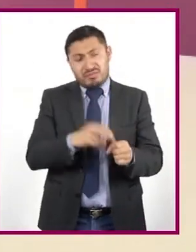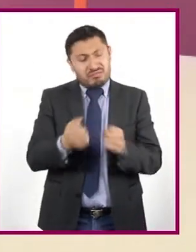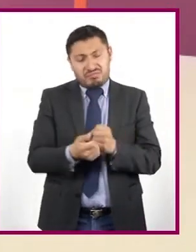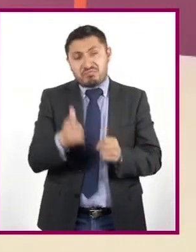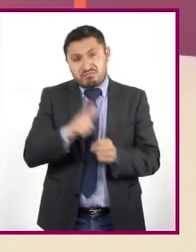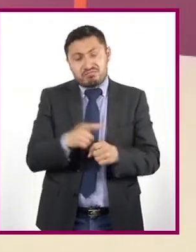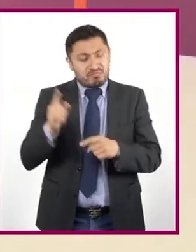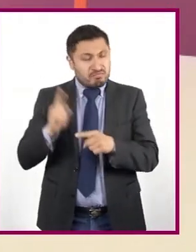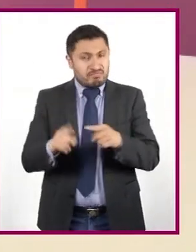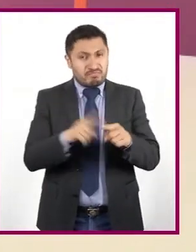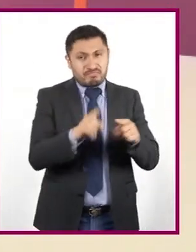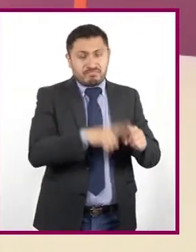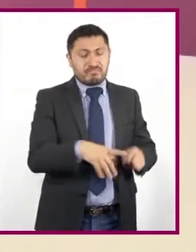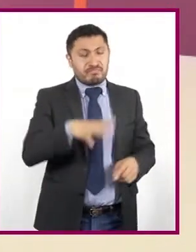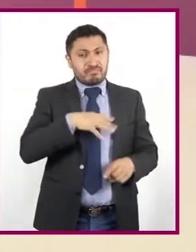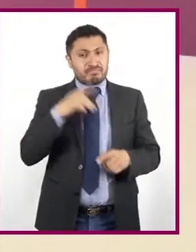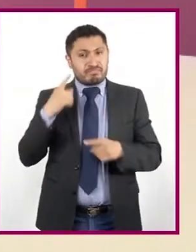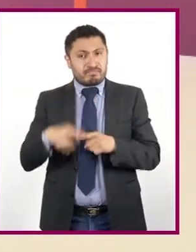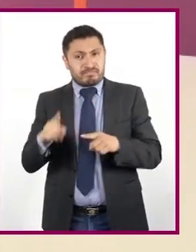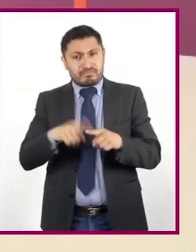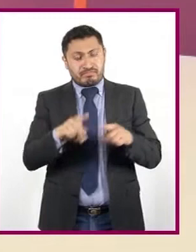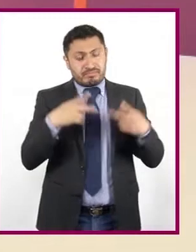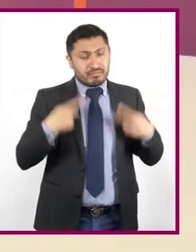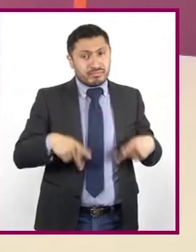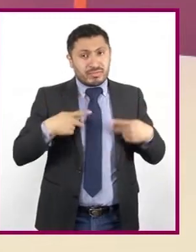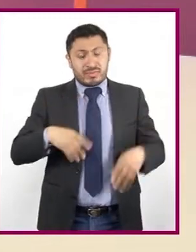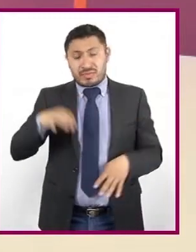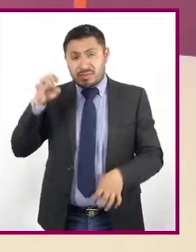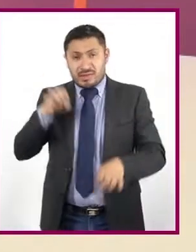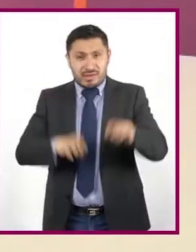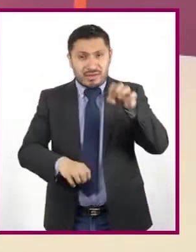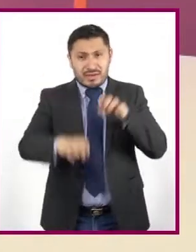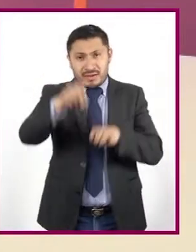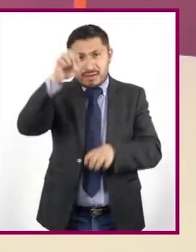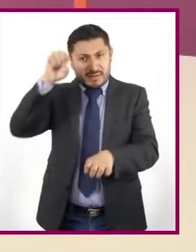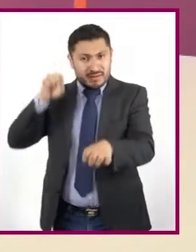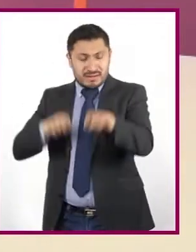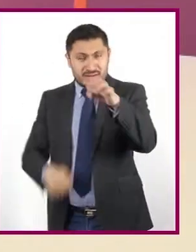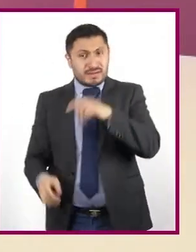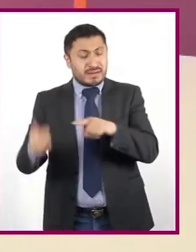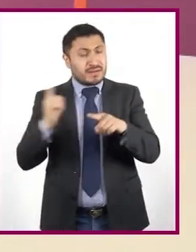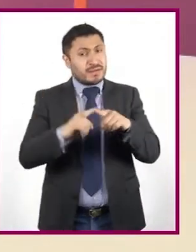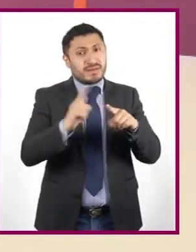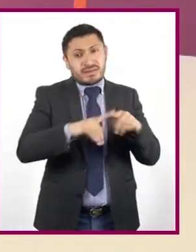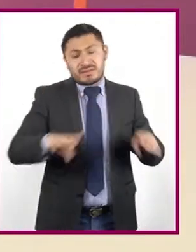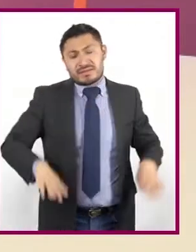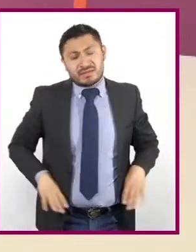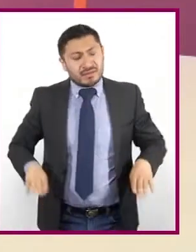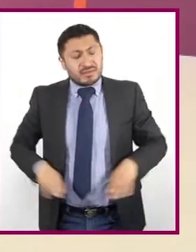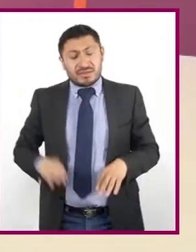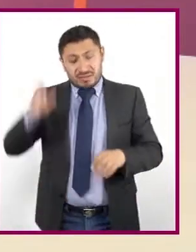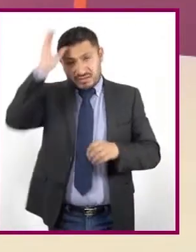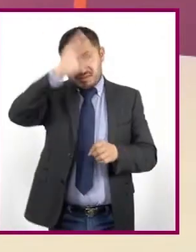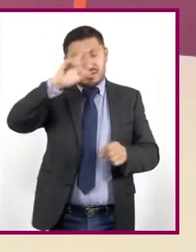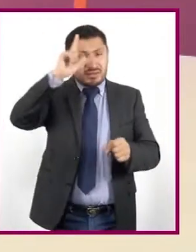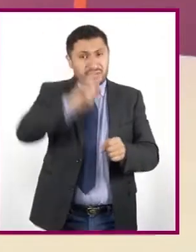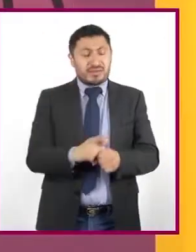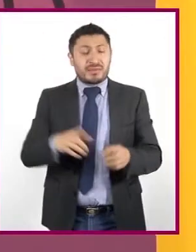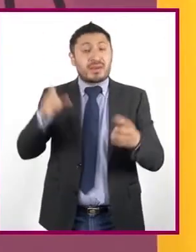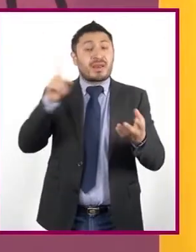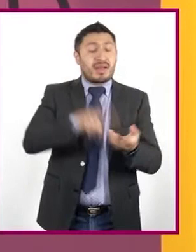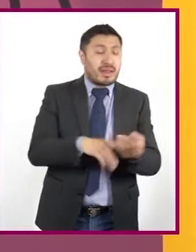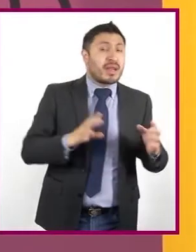ellas podemos ver personas con distintas edades, con rasgos y prácticas culturales distintas que han creado sus